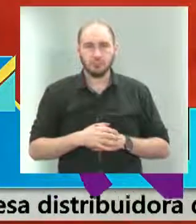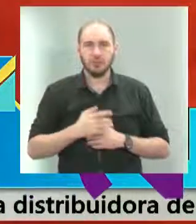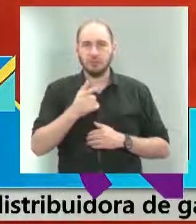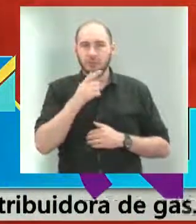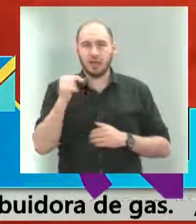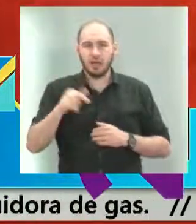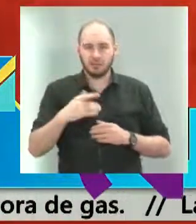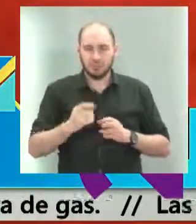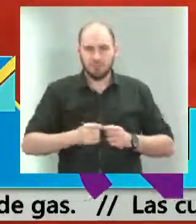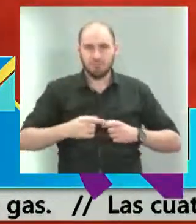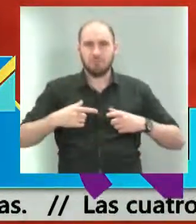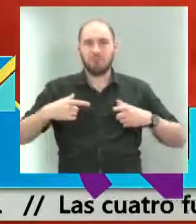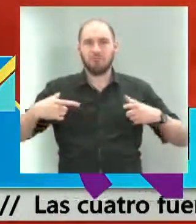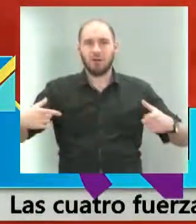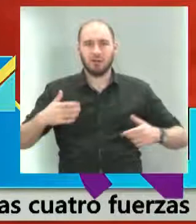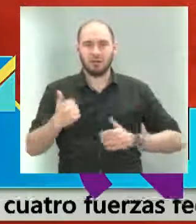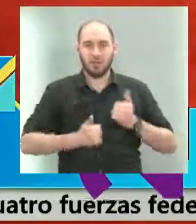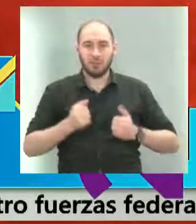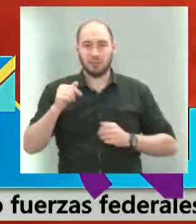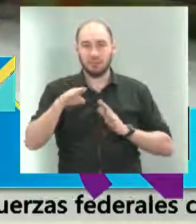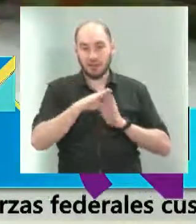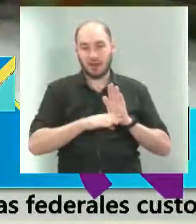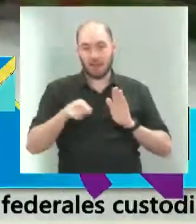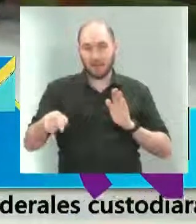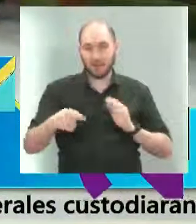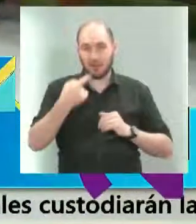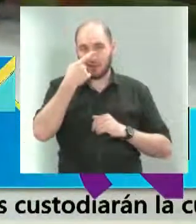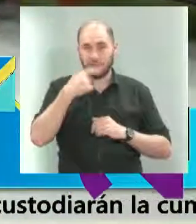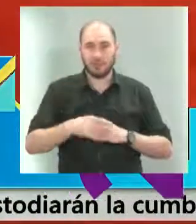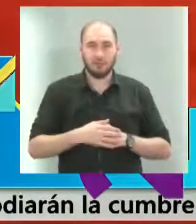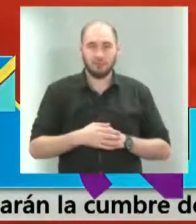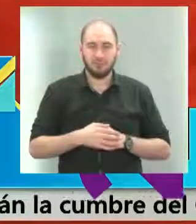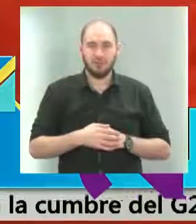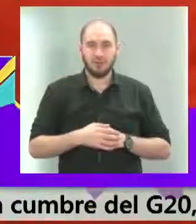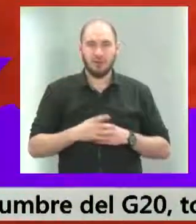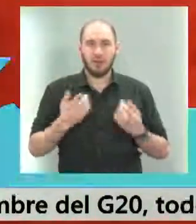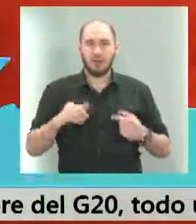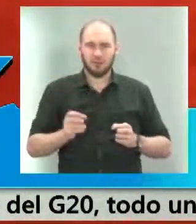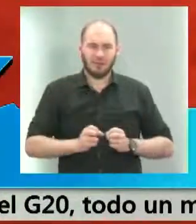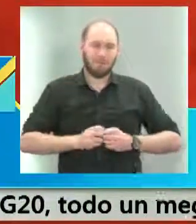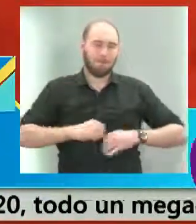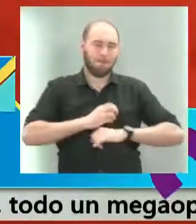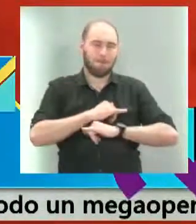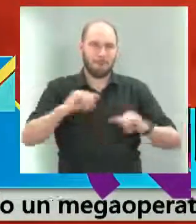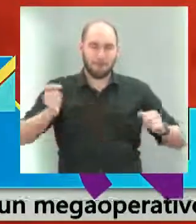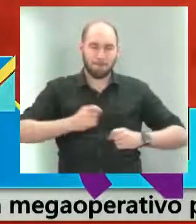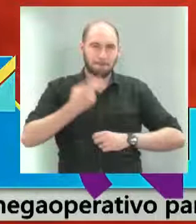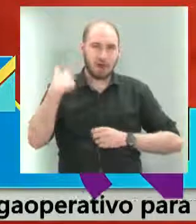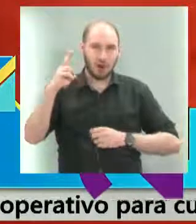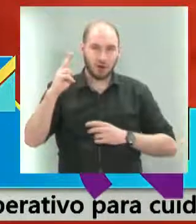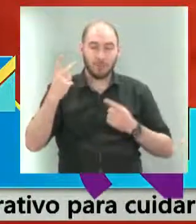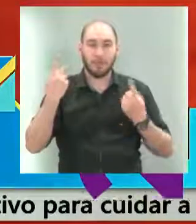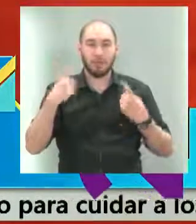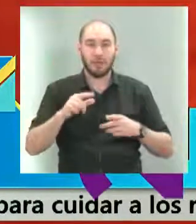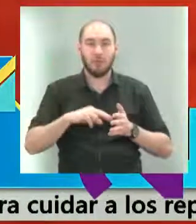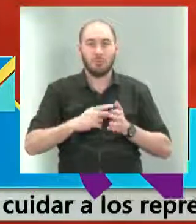se va llevando a escalas cada vez más grandes, y en un partido de estas características termina haciendo una ebullición mucho más grande. Pero creo que